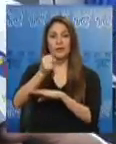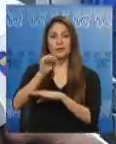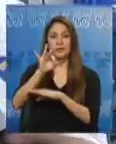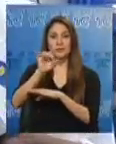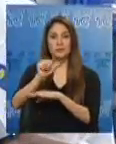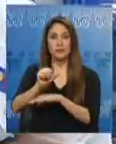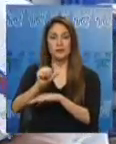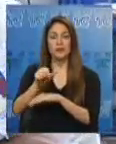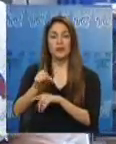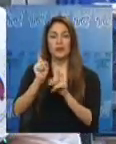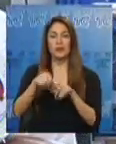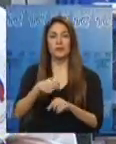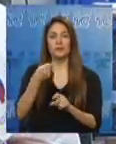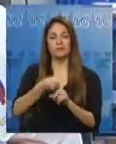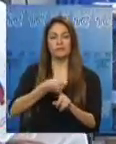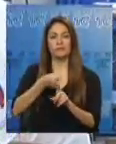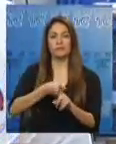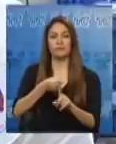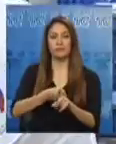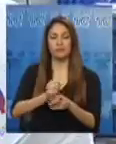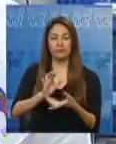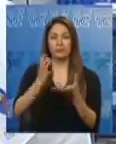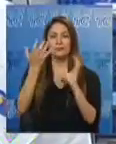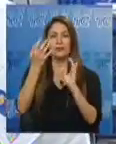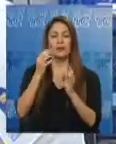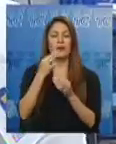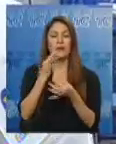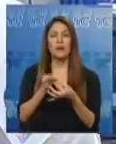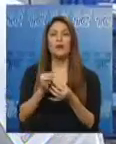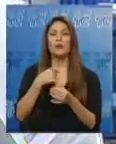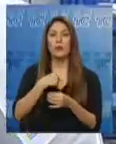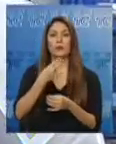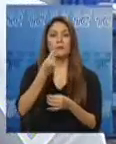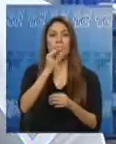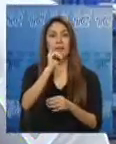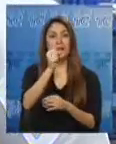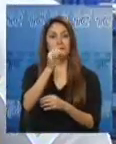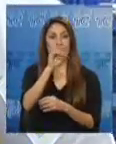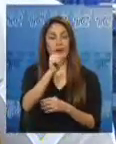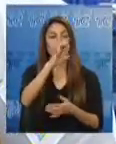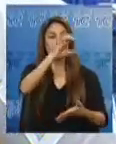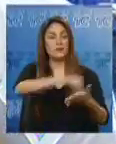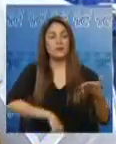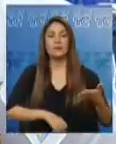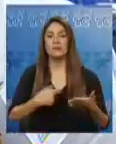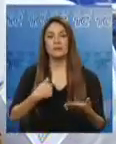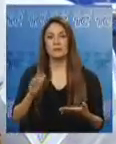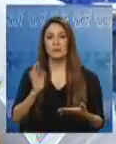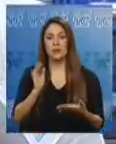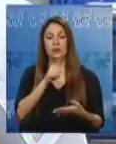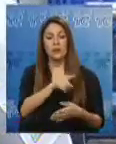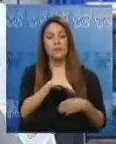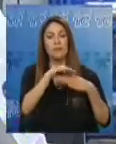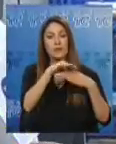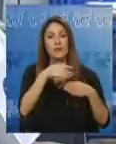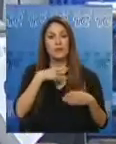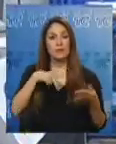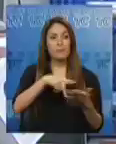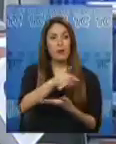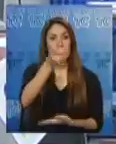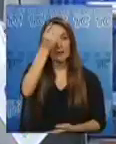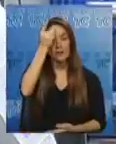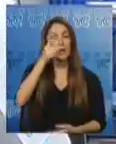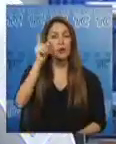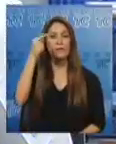proceda a hacer ya la corrección correspondiente. No es que se le va a quitar recursos al ISFA. Los recursos que estaban pendientes de pago por parte